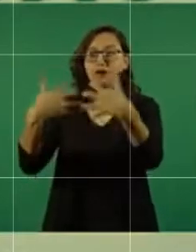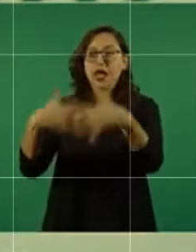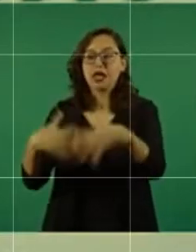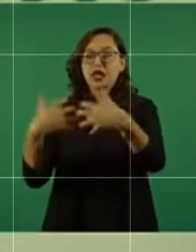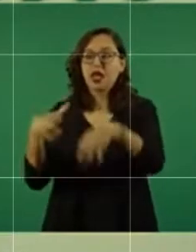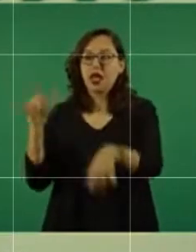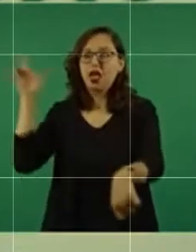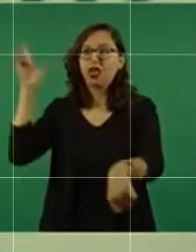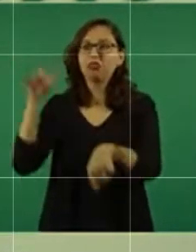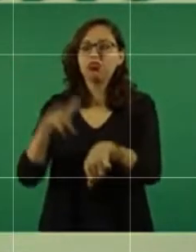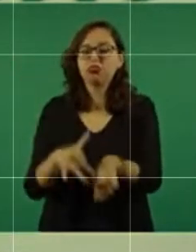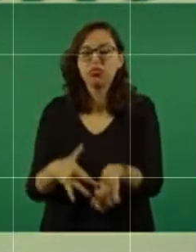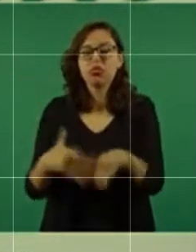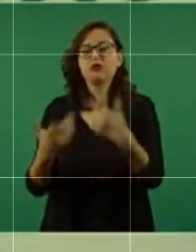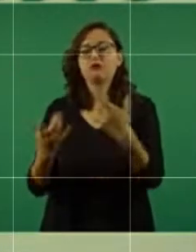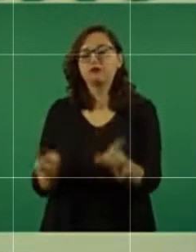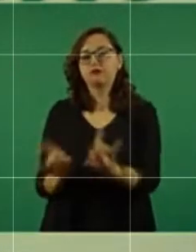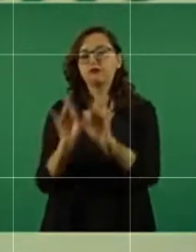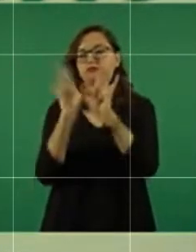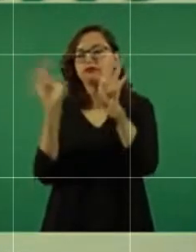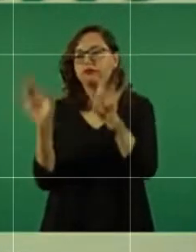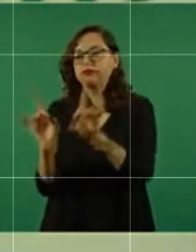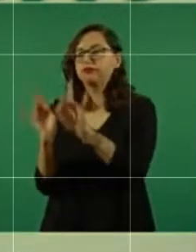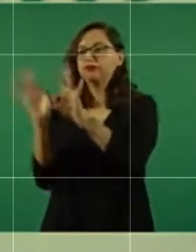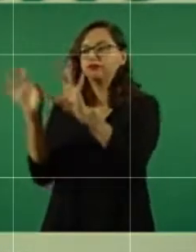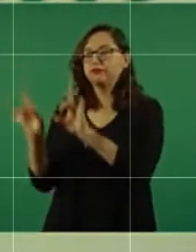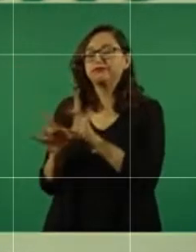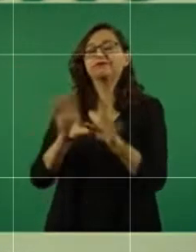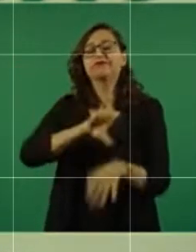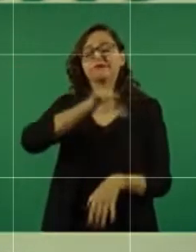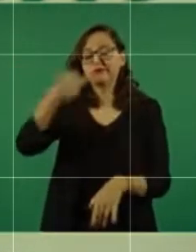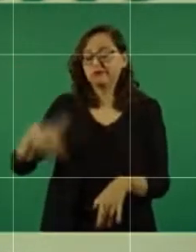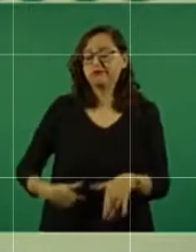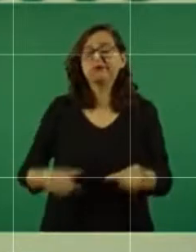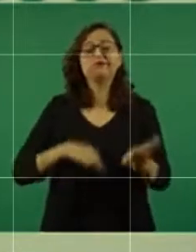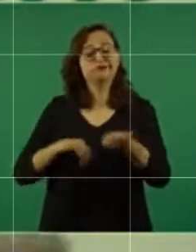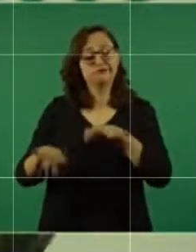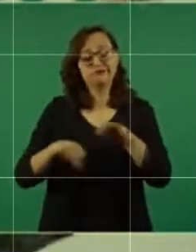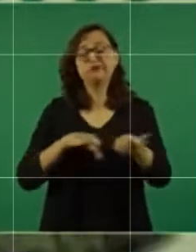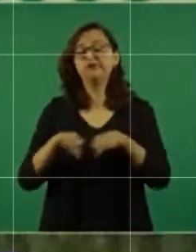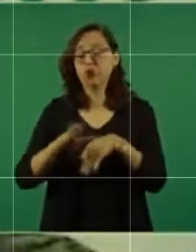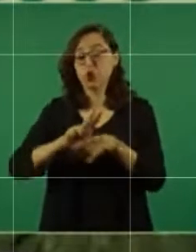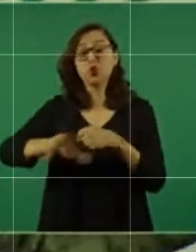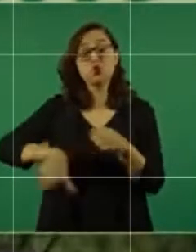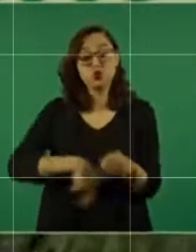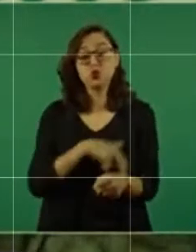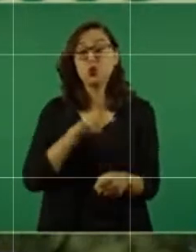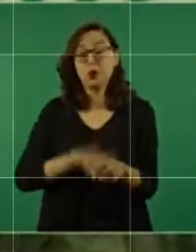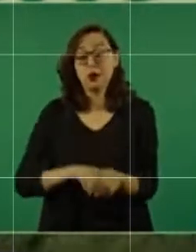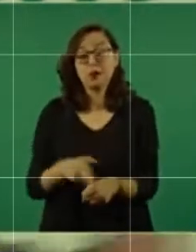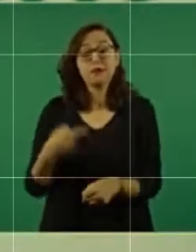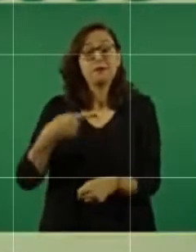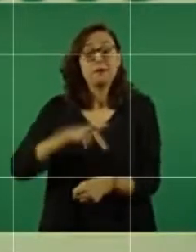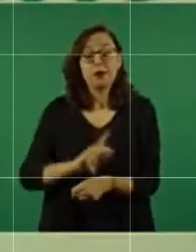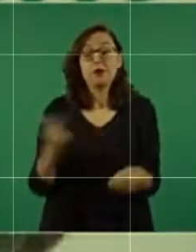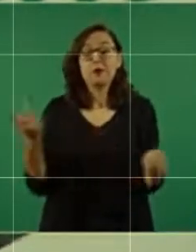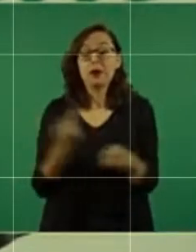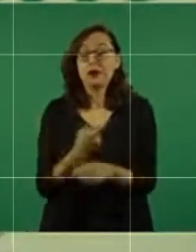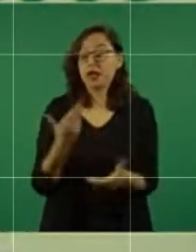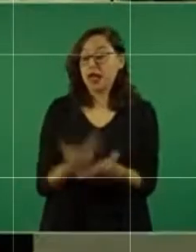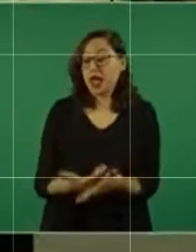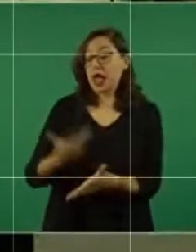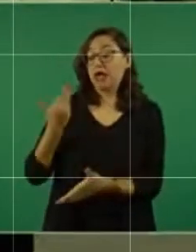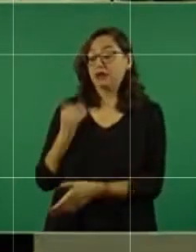lamentablemente son accidentes de trabajo, pero que la Secretaría de Defensa Nacional, al haber pagado las cuotas correctas de Seguro Social,